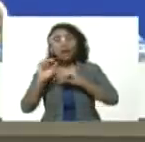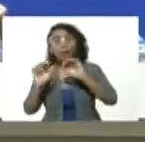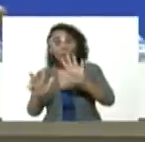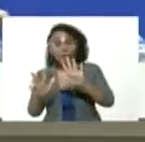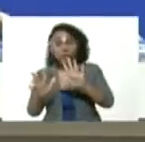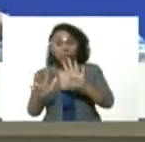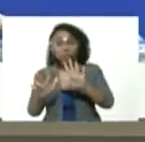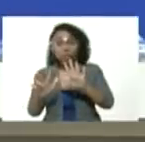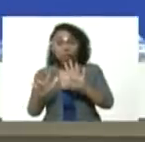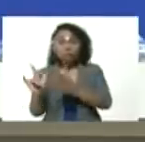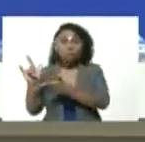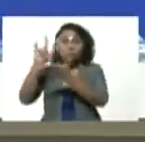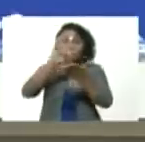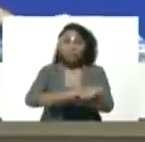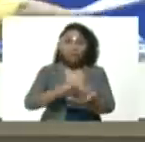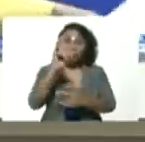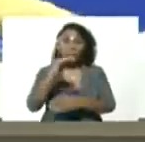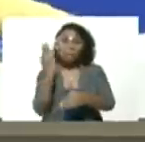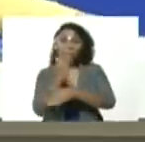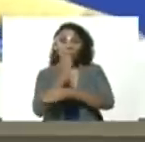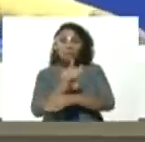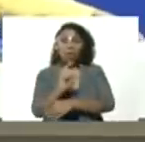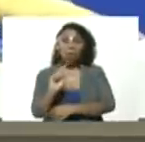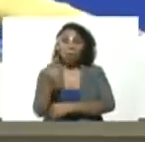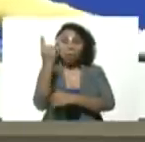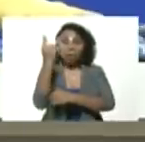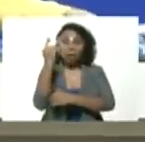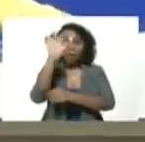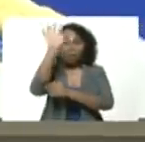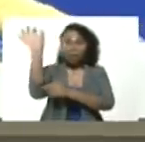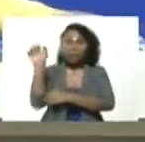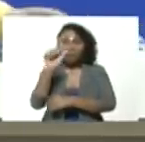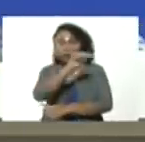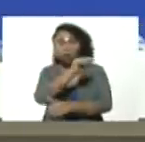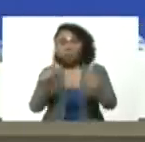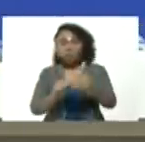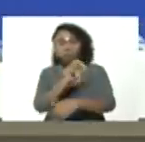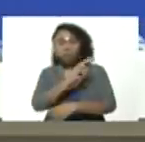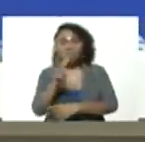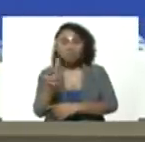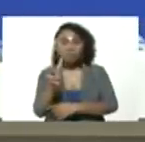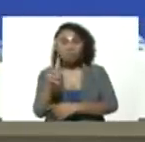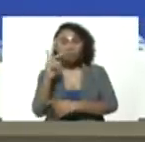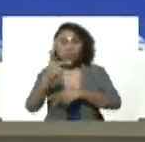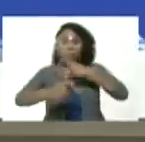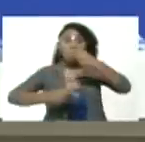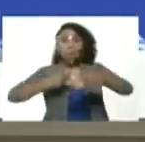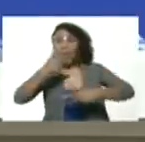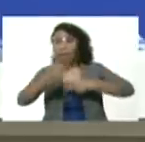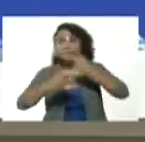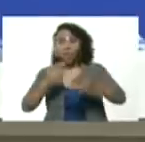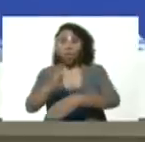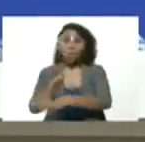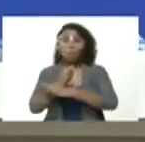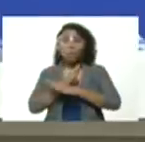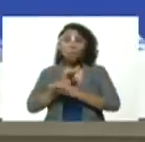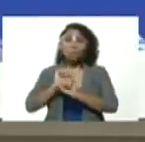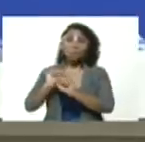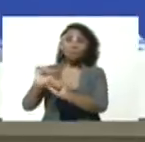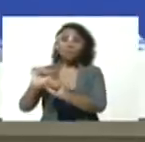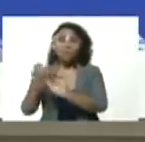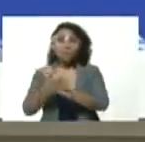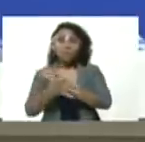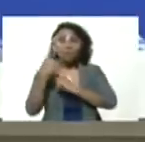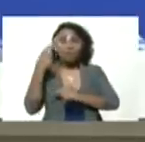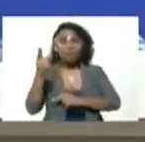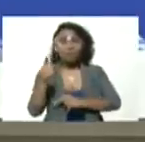coloca dentro de los primeros países. El viceministro de Política Antibloqueo tiene